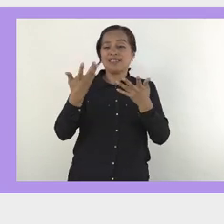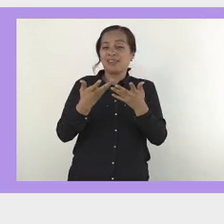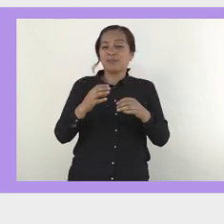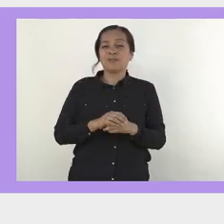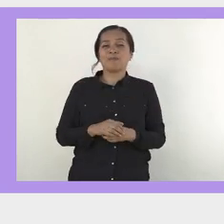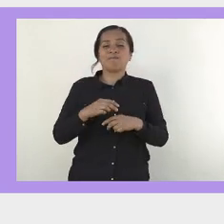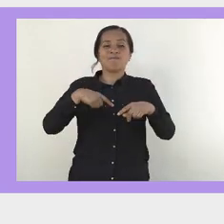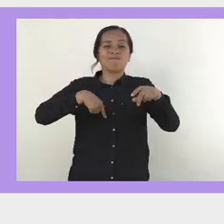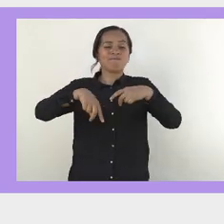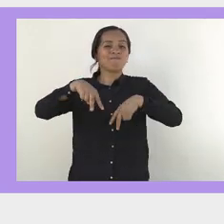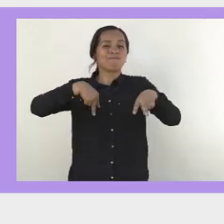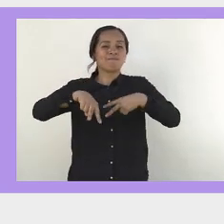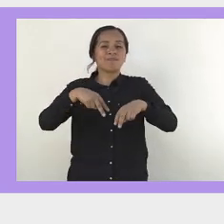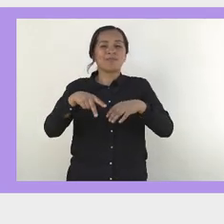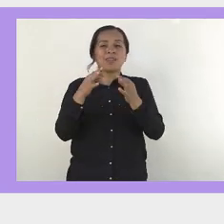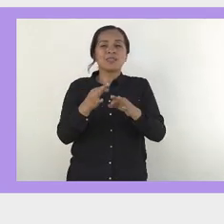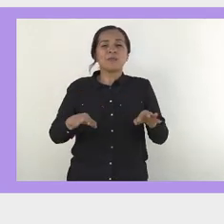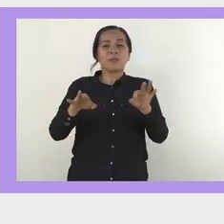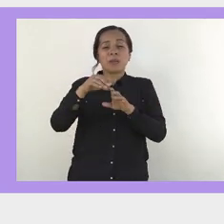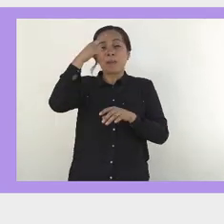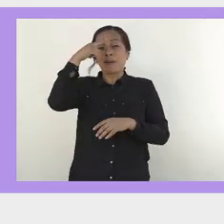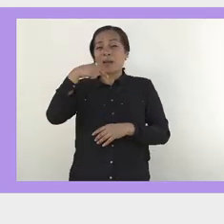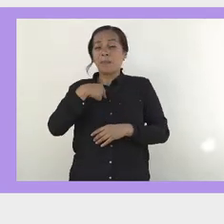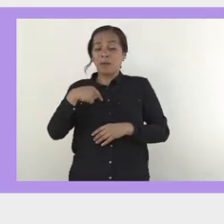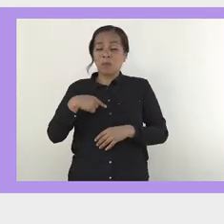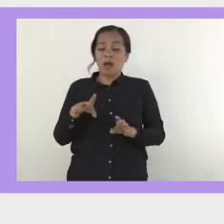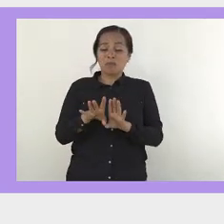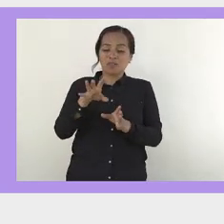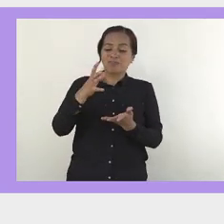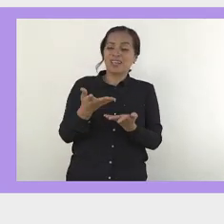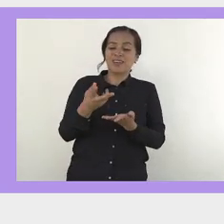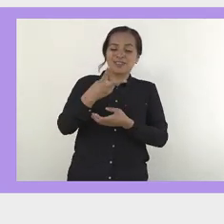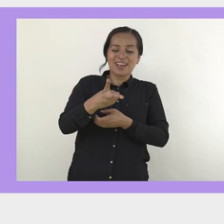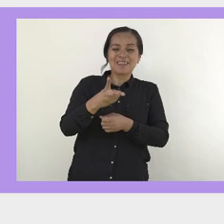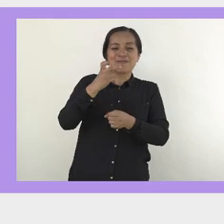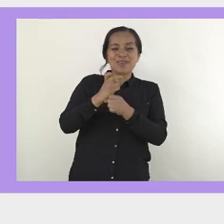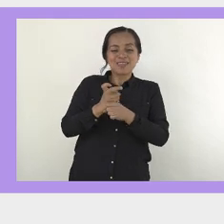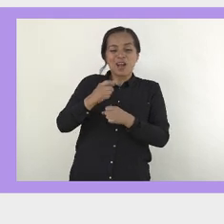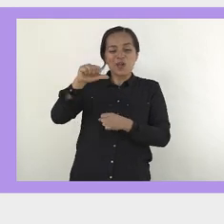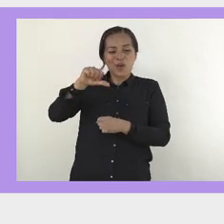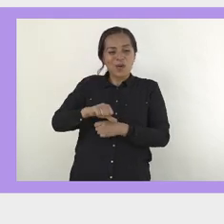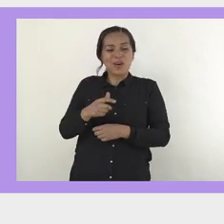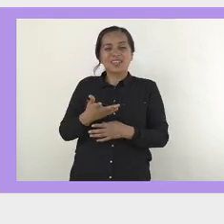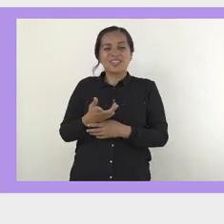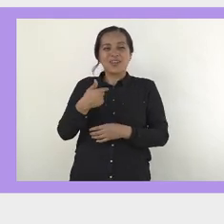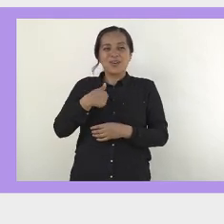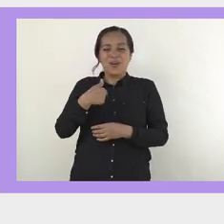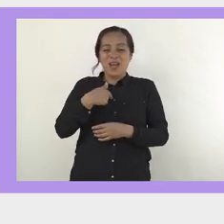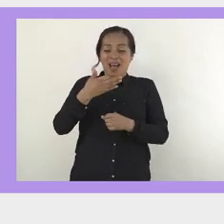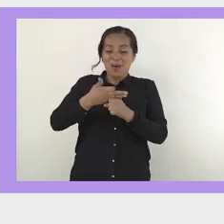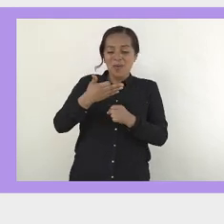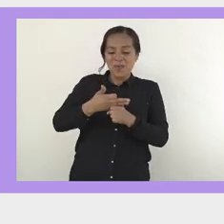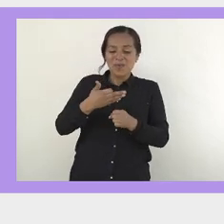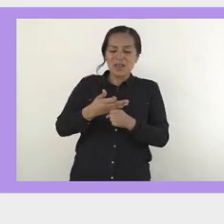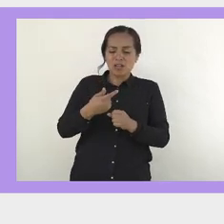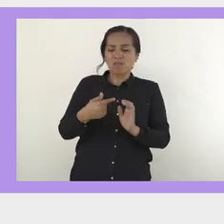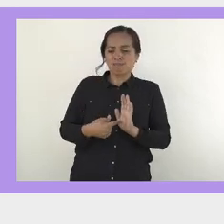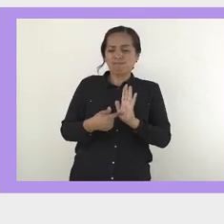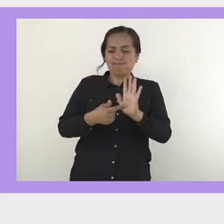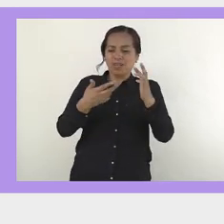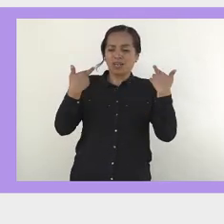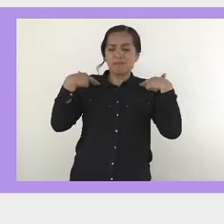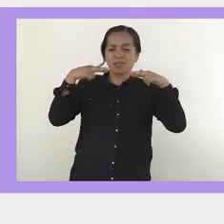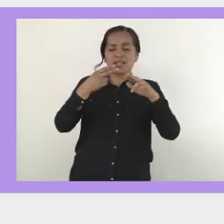pues es muy importante para mí que nos hayan tomado en cuenta para poder estar aquí sé que ahorita yo soy la cara pero hay un equipo